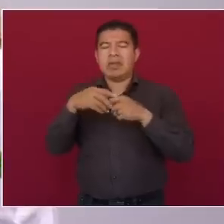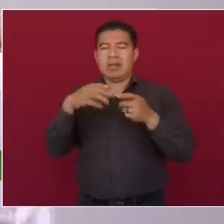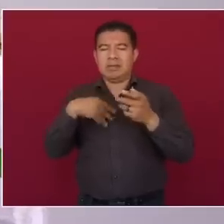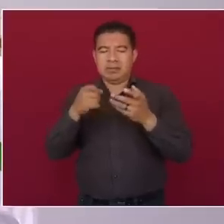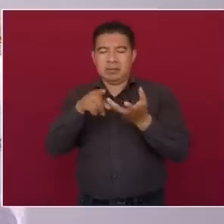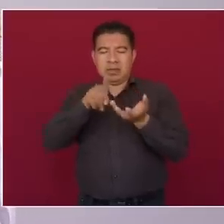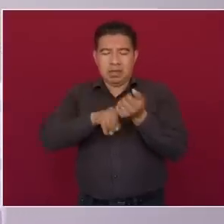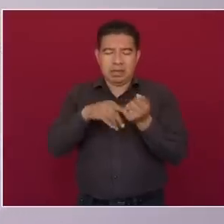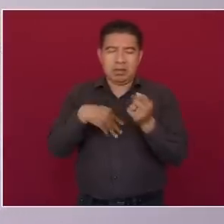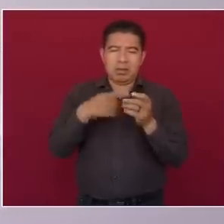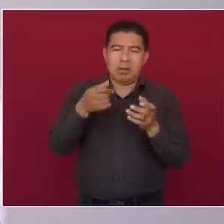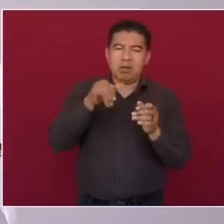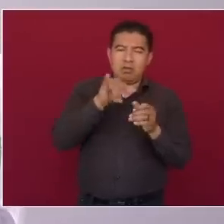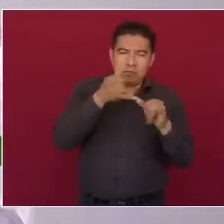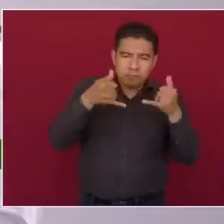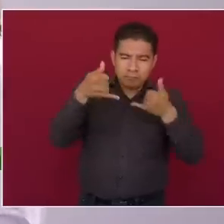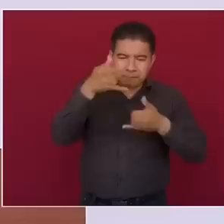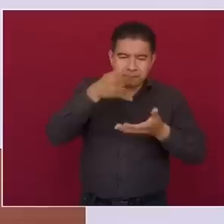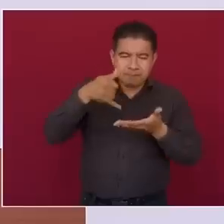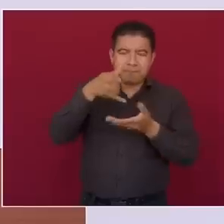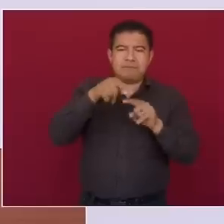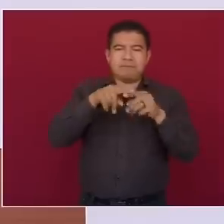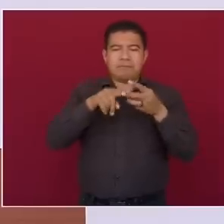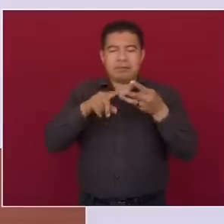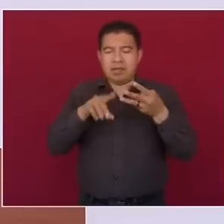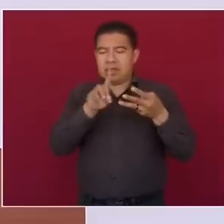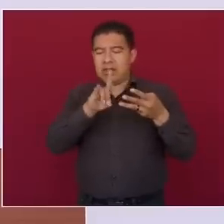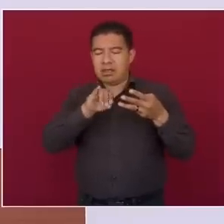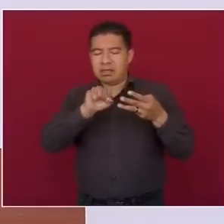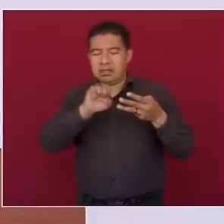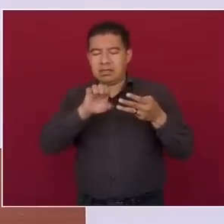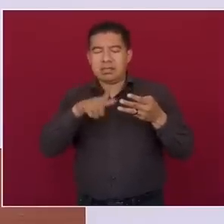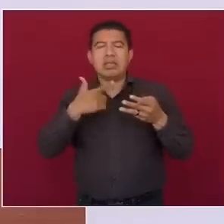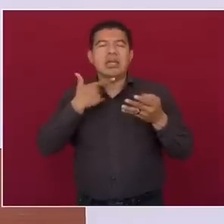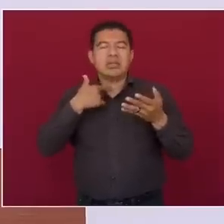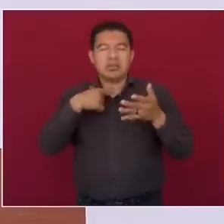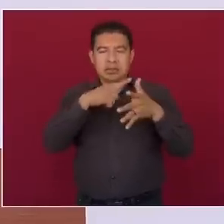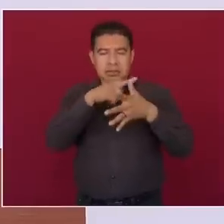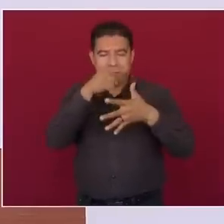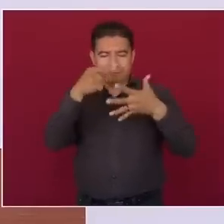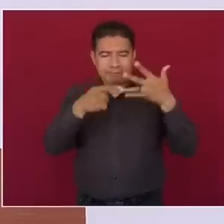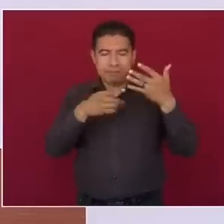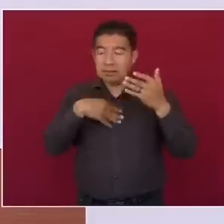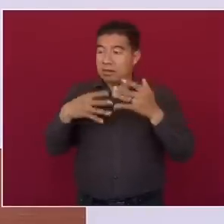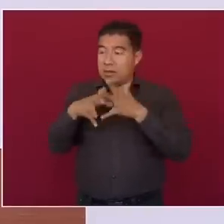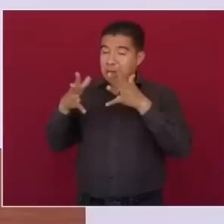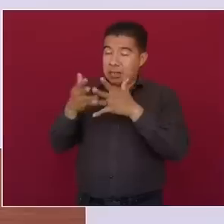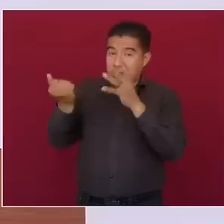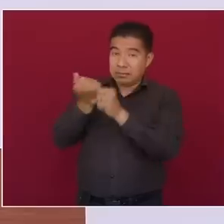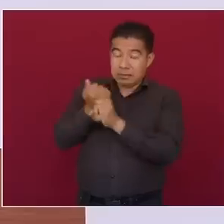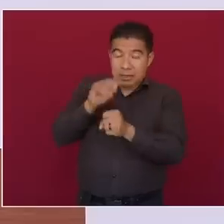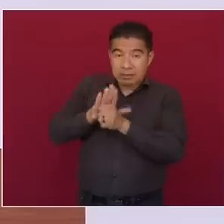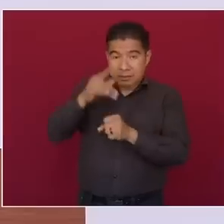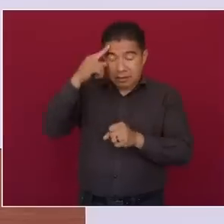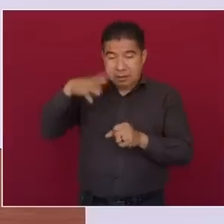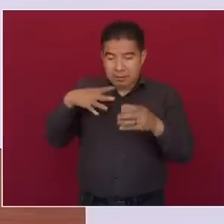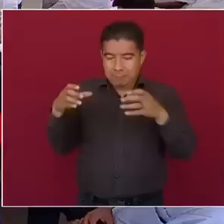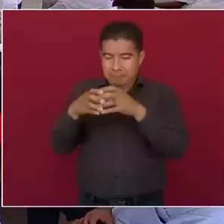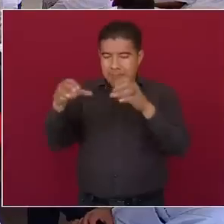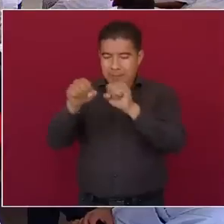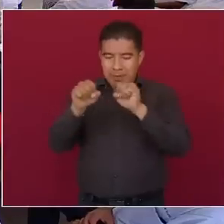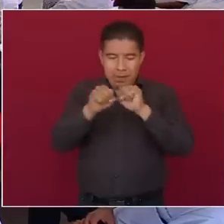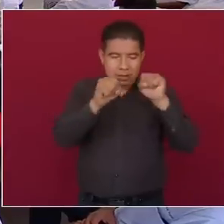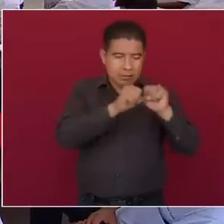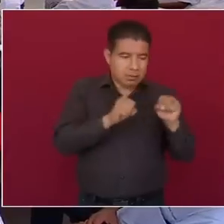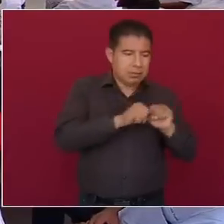diésel. Se aprovecharon 3 grandes espacios en los edificios administrativos y se convocó a